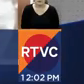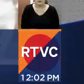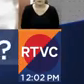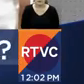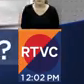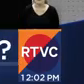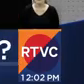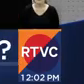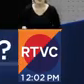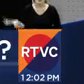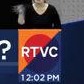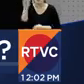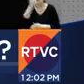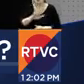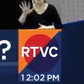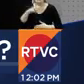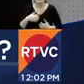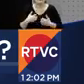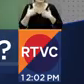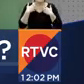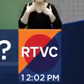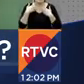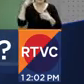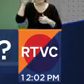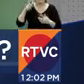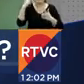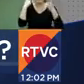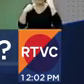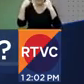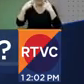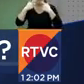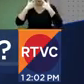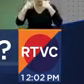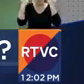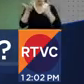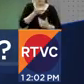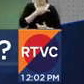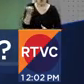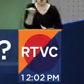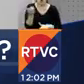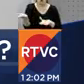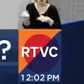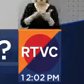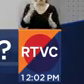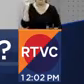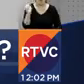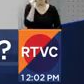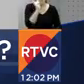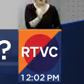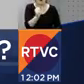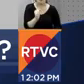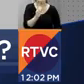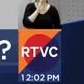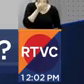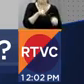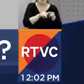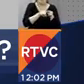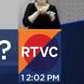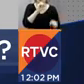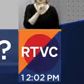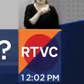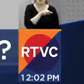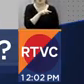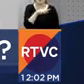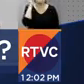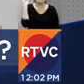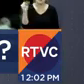Sigue el estupor nacional por el caso del estilista Mauricio Leal y su mamá Marleny Hernández, asesinados por Jonier Leal.